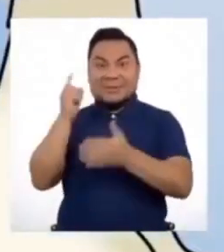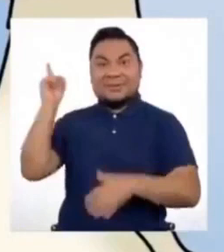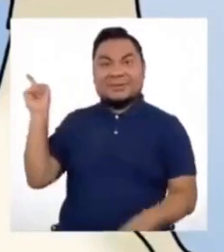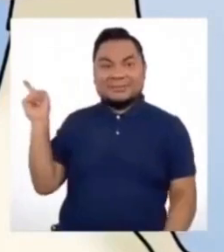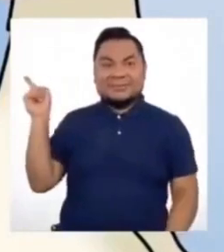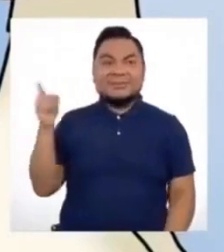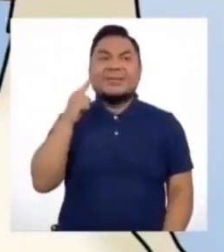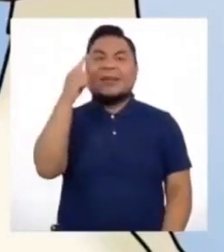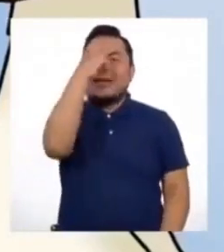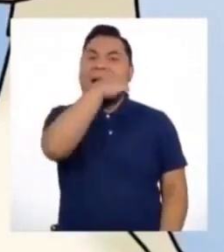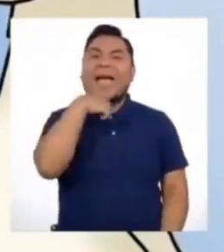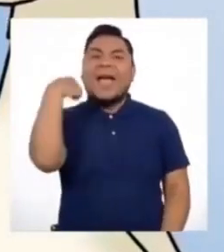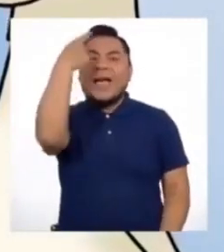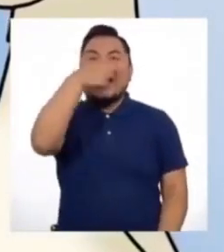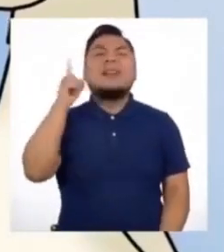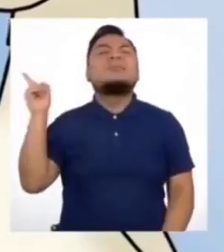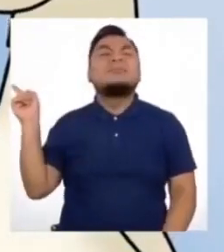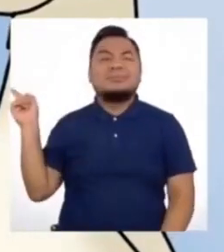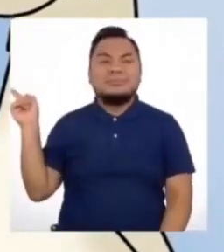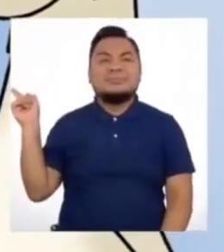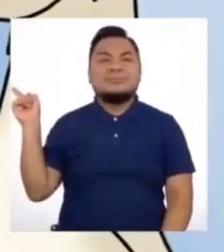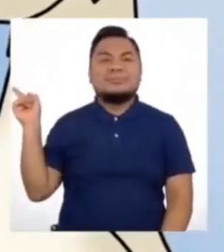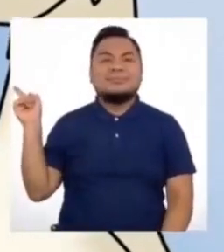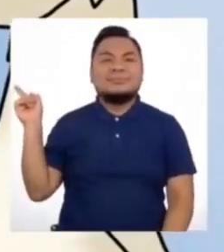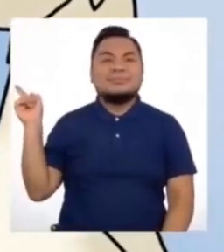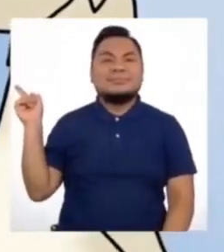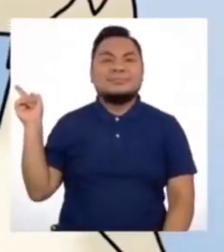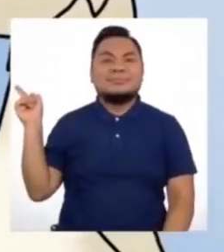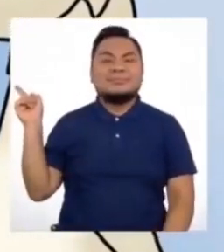¿Qué emoción crees que están experimentando?